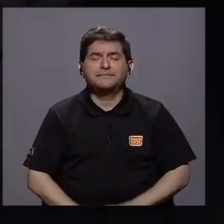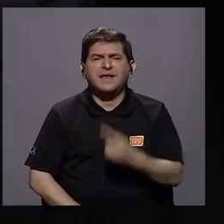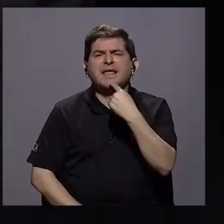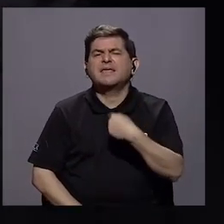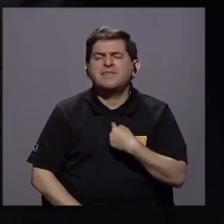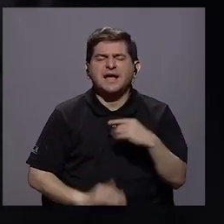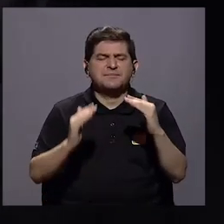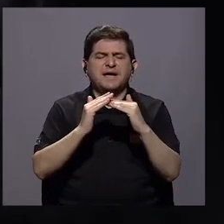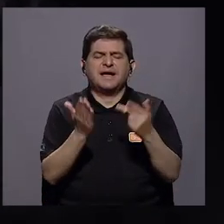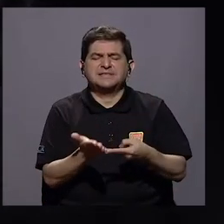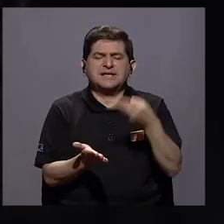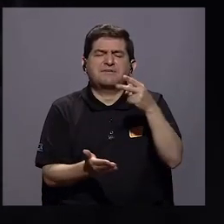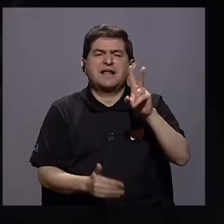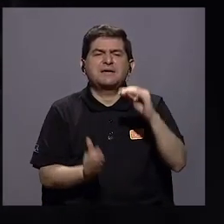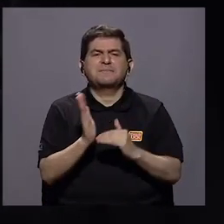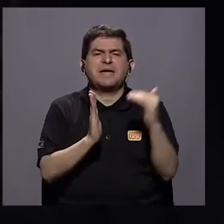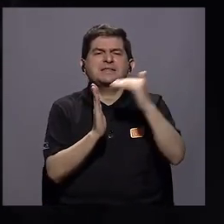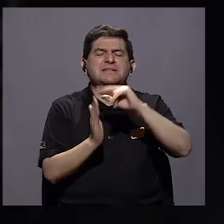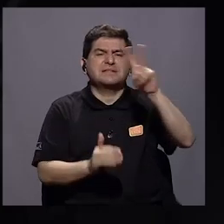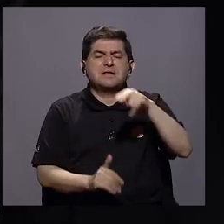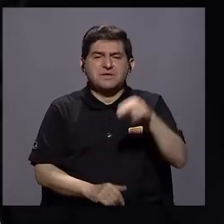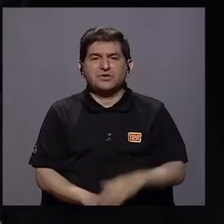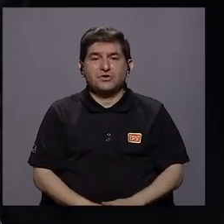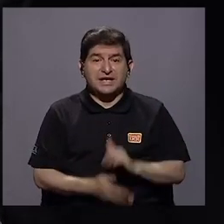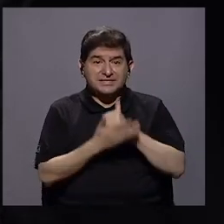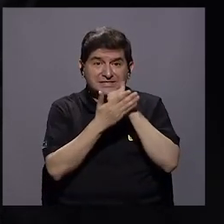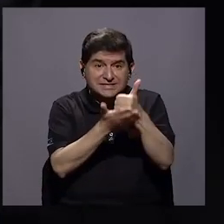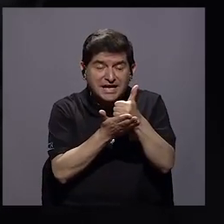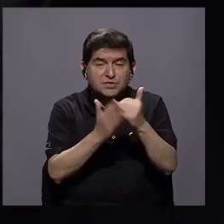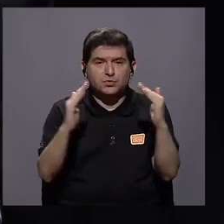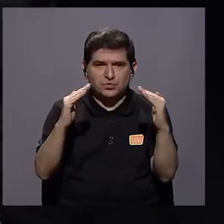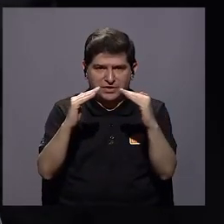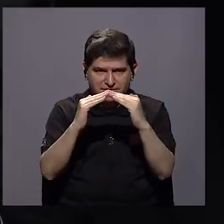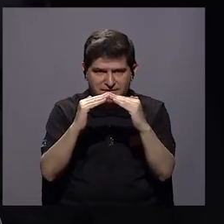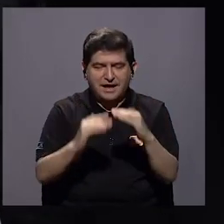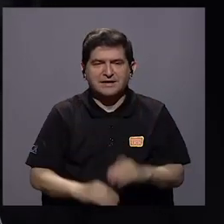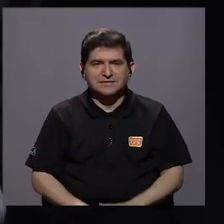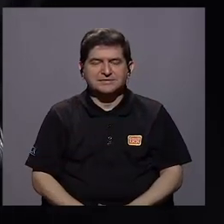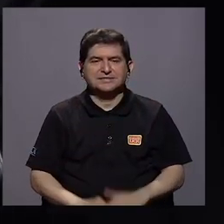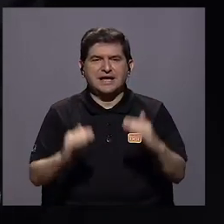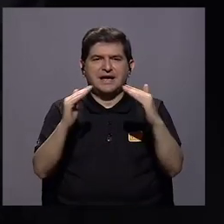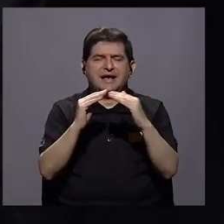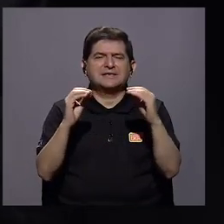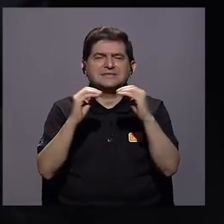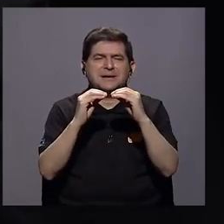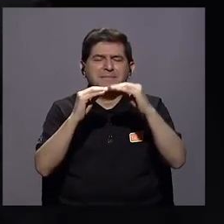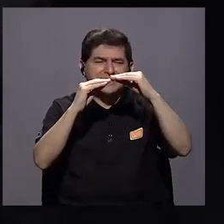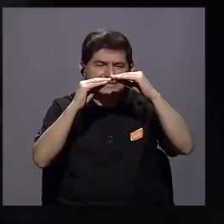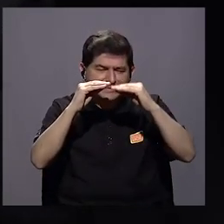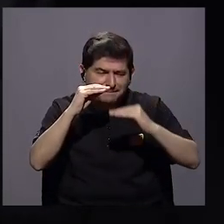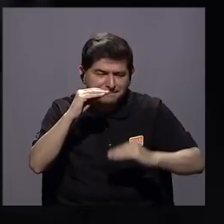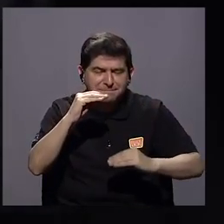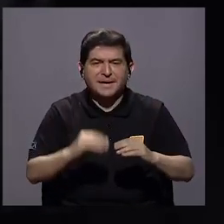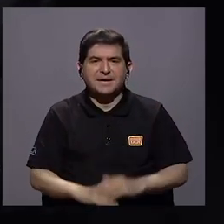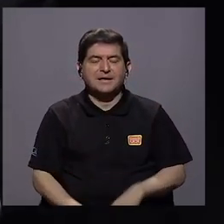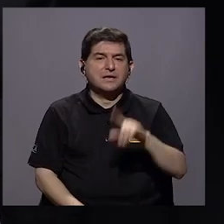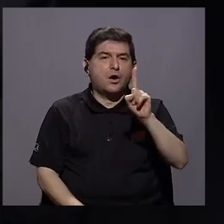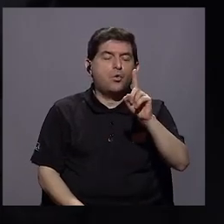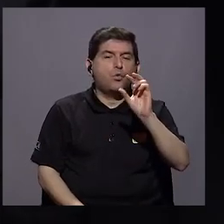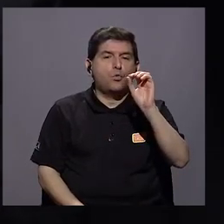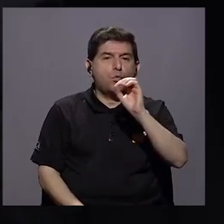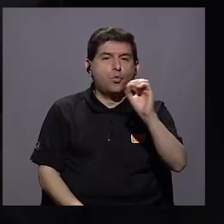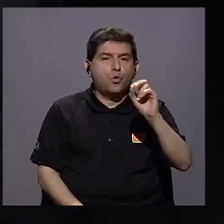Y dígame qué casa vale 20 millones de colones. Si el bono de la vivienda para la casa más pequeña de